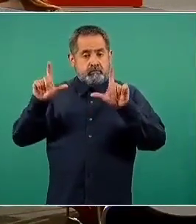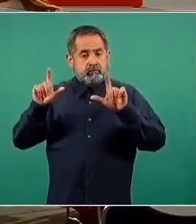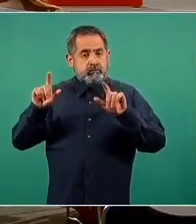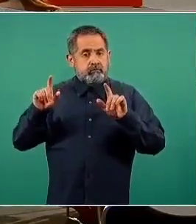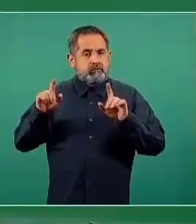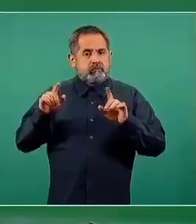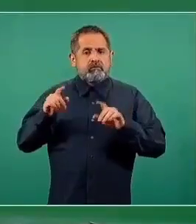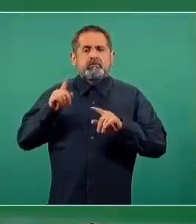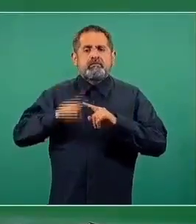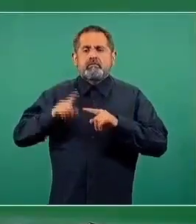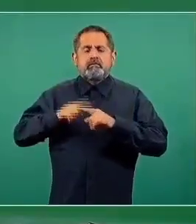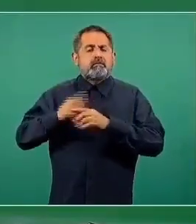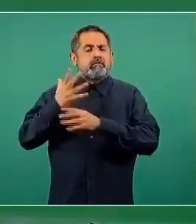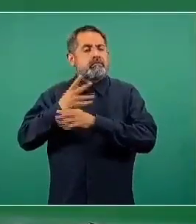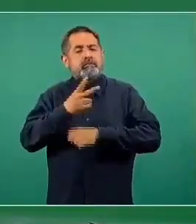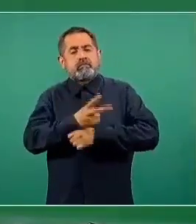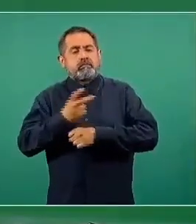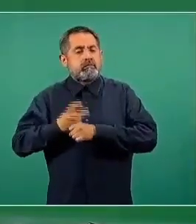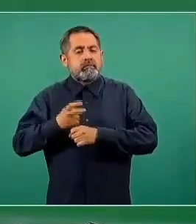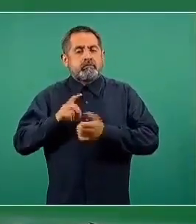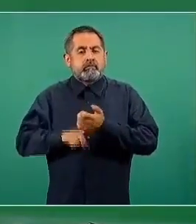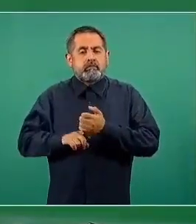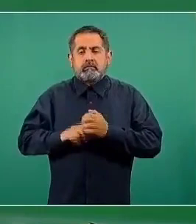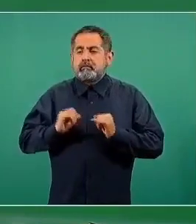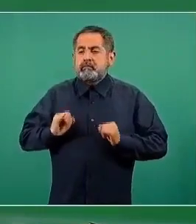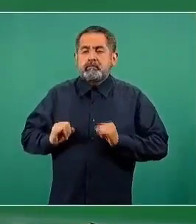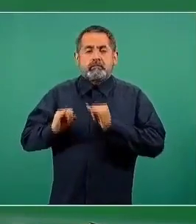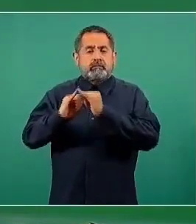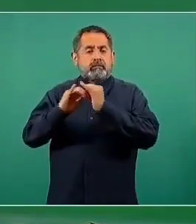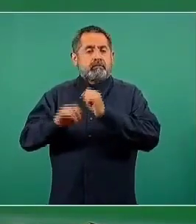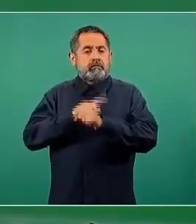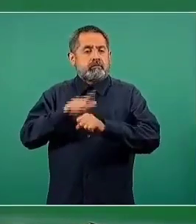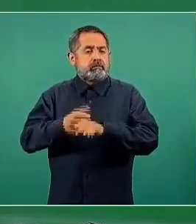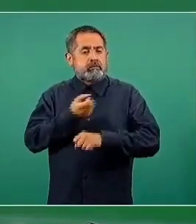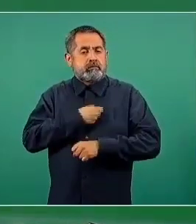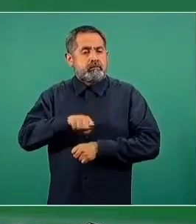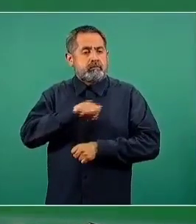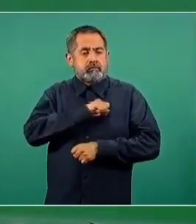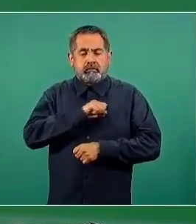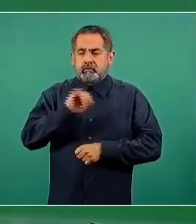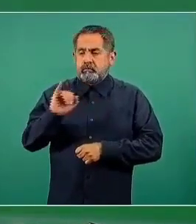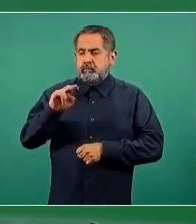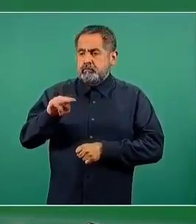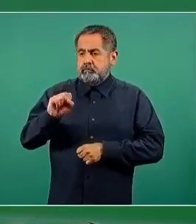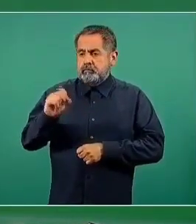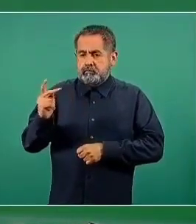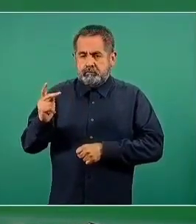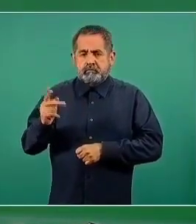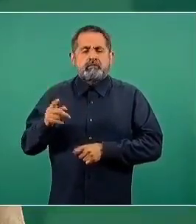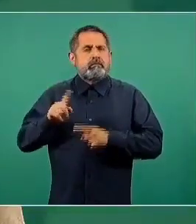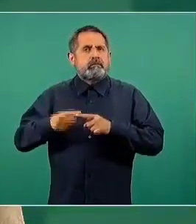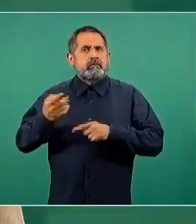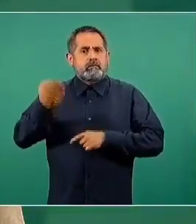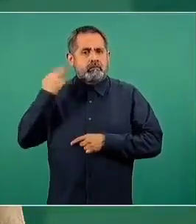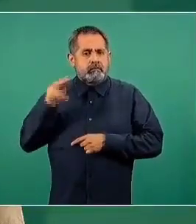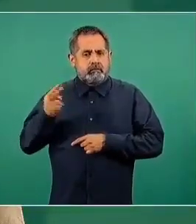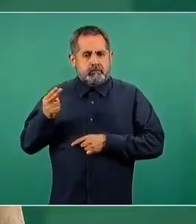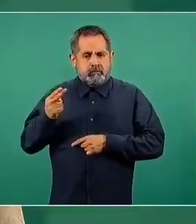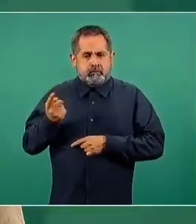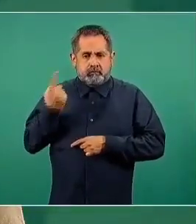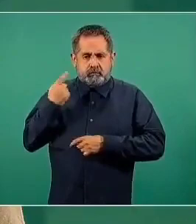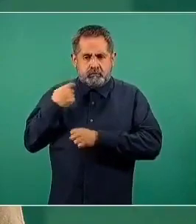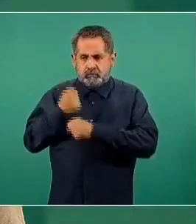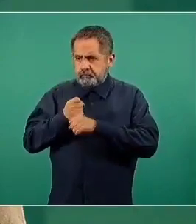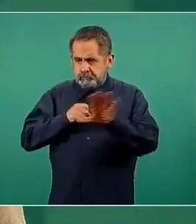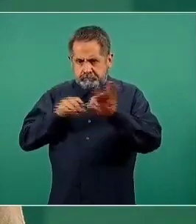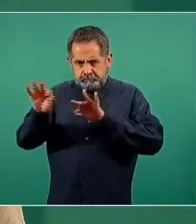fue convocado por el Instituto Nacional de Salud Pública en noviembre del año pasado y